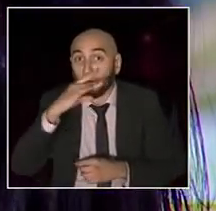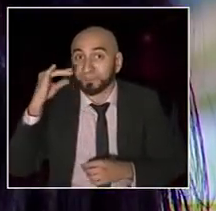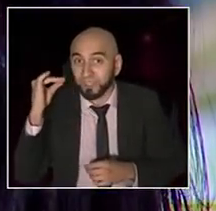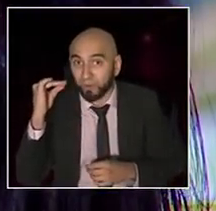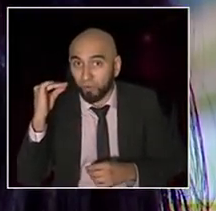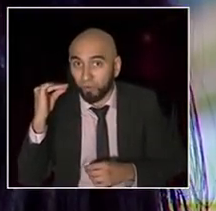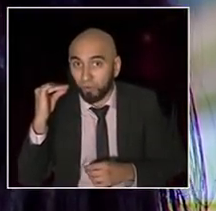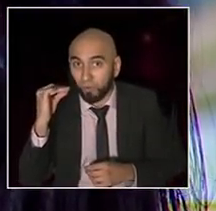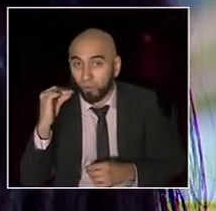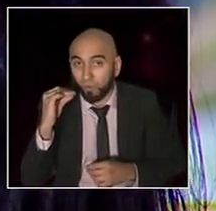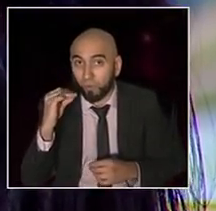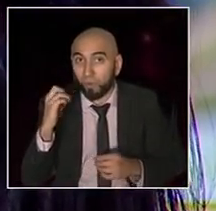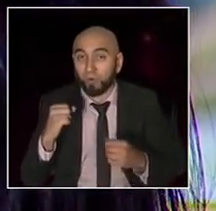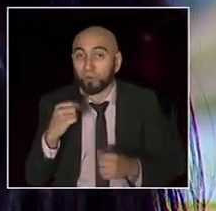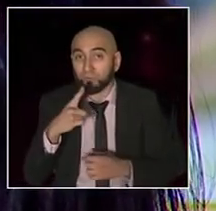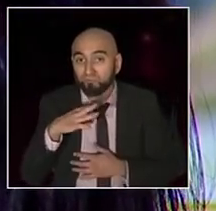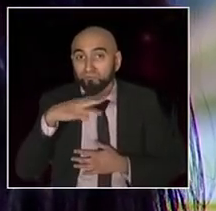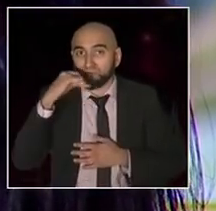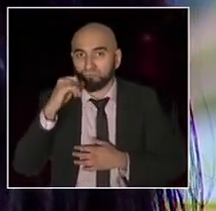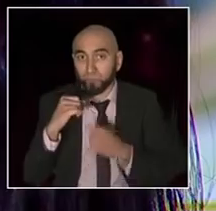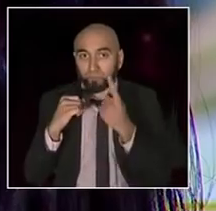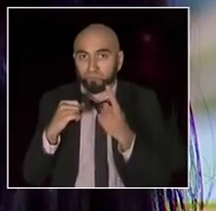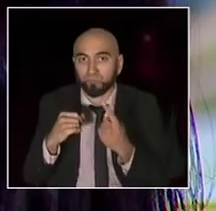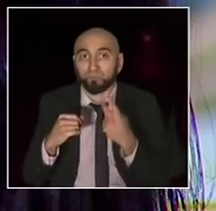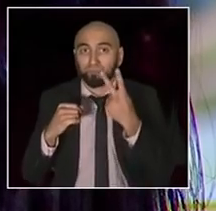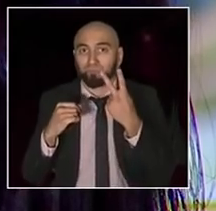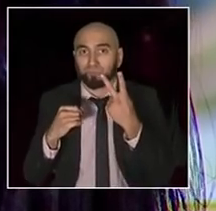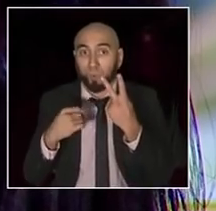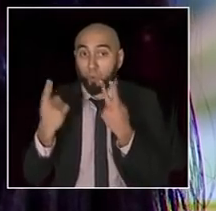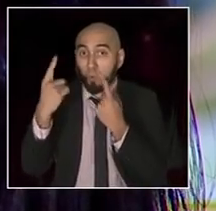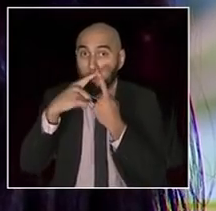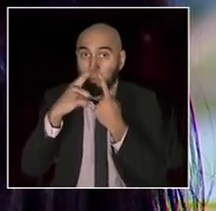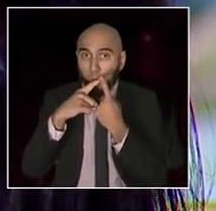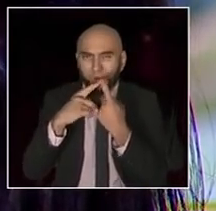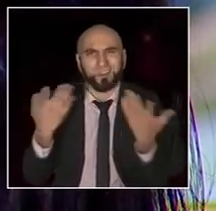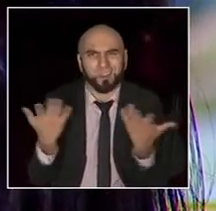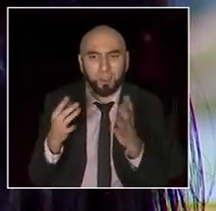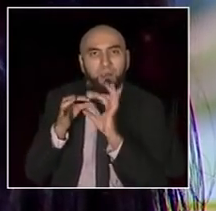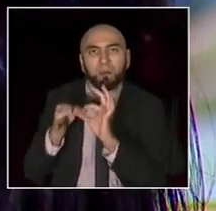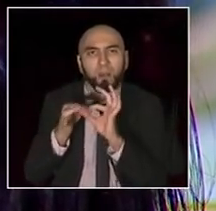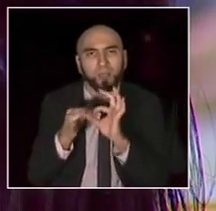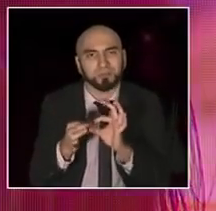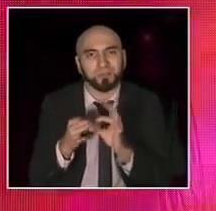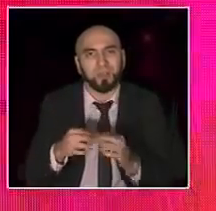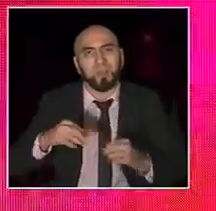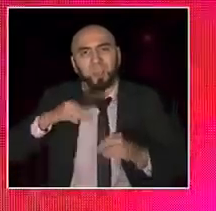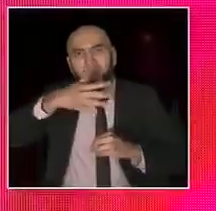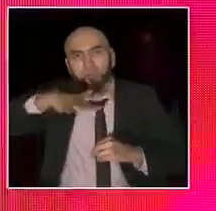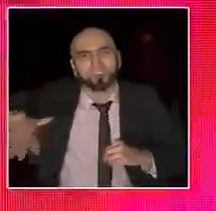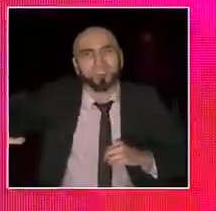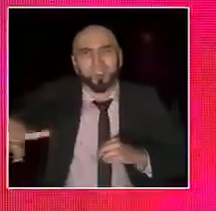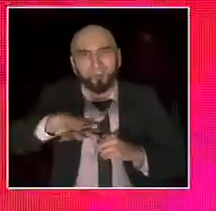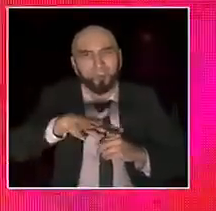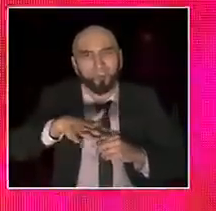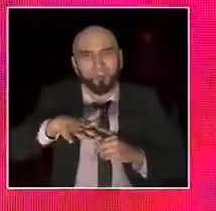de cada dos respiraciones que estamos haciendo en este instante se la debemos a los océanos. Capturan